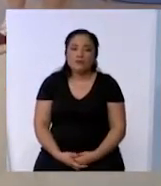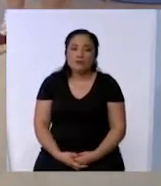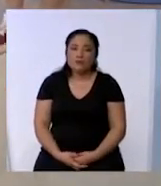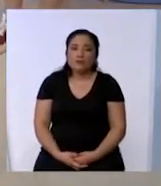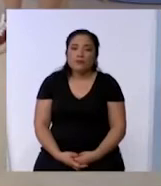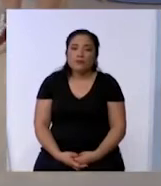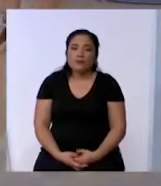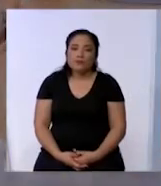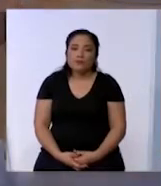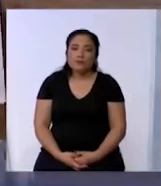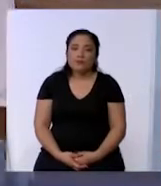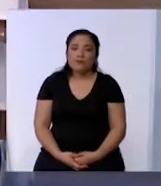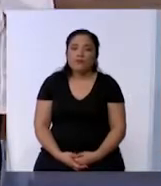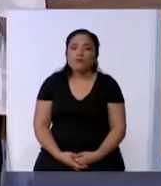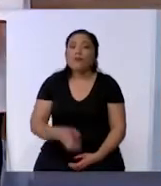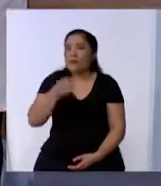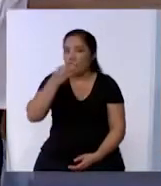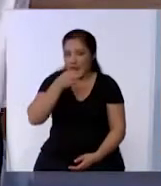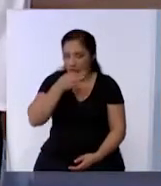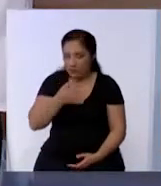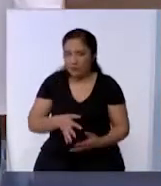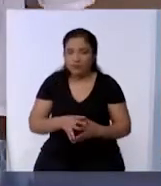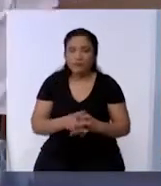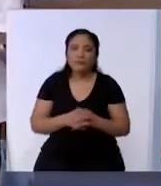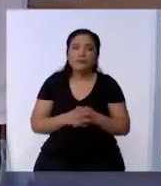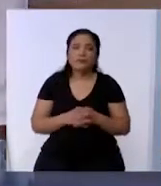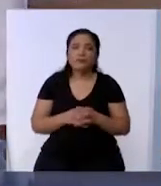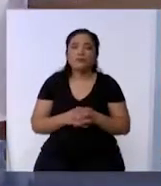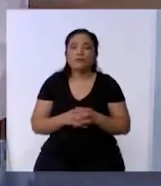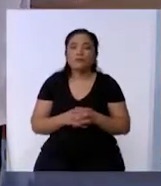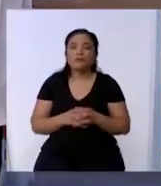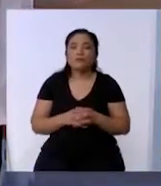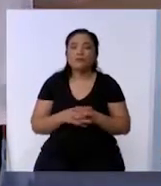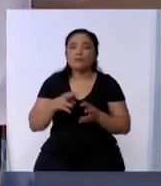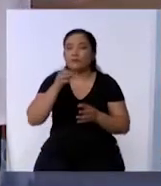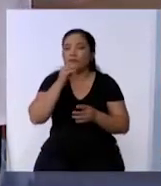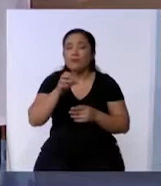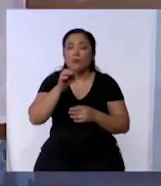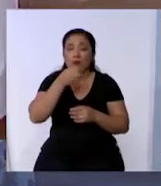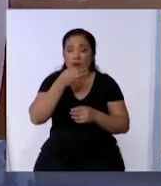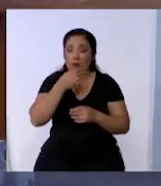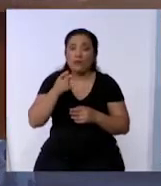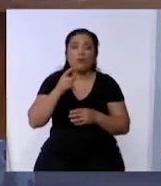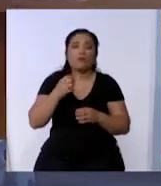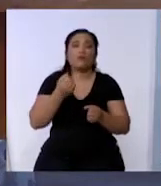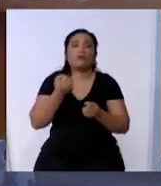Genial la clase. Sí. Nuestro ejemplo. Sí, vamos. Primer problema. Si por un conductor circula una carga de 120